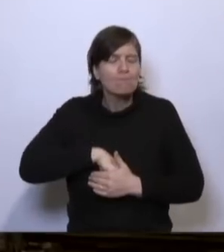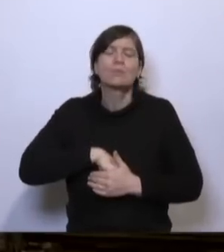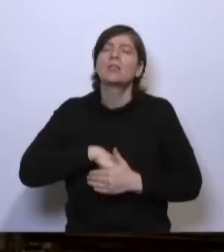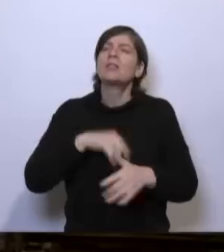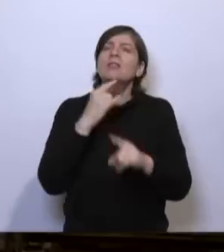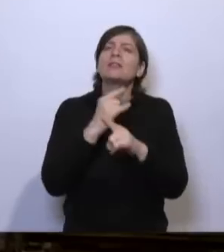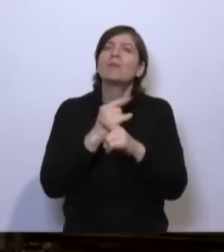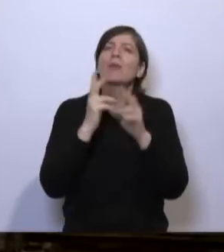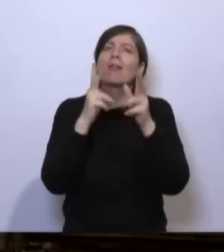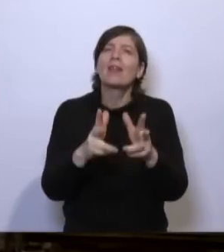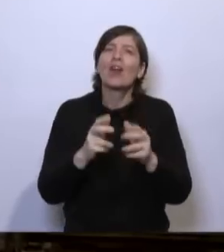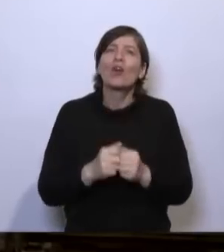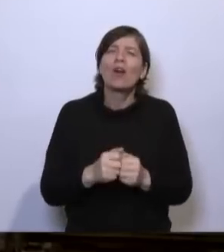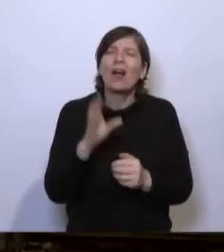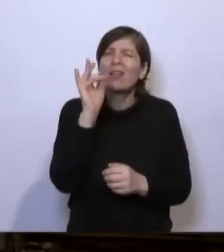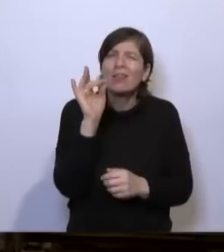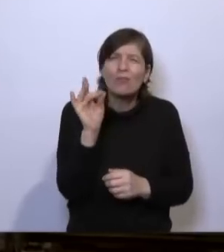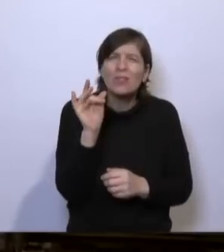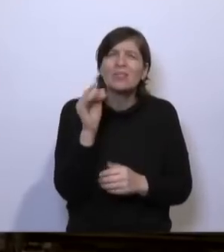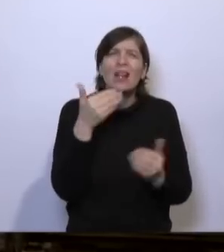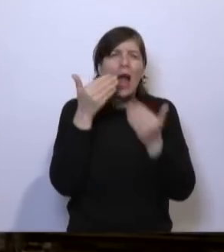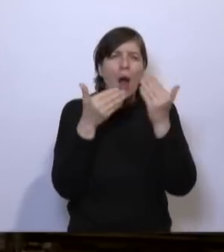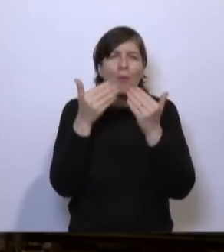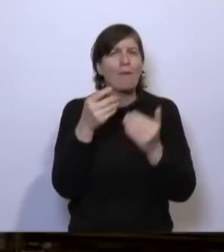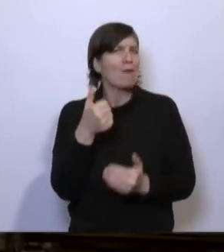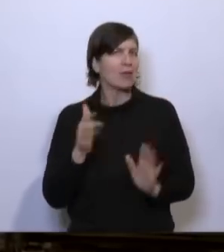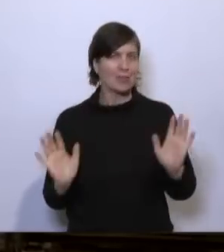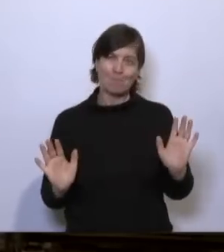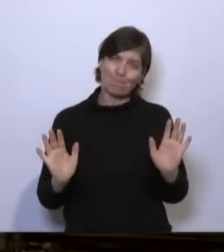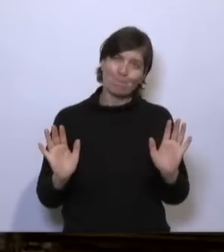Siempre digo que es difícil hablar en fácil,